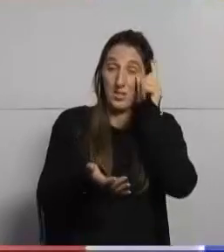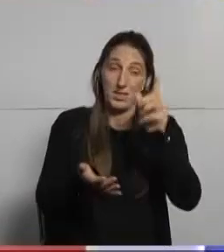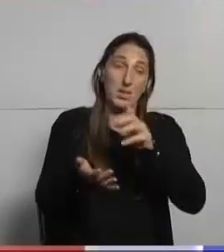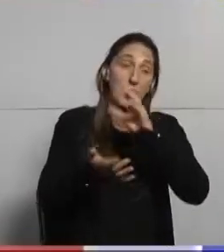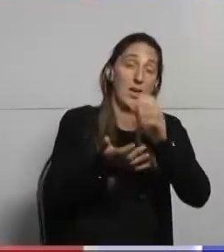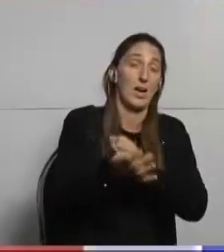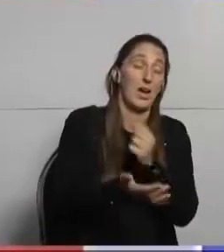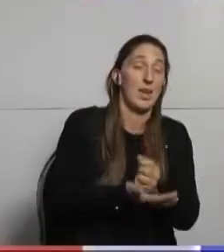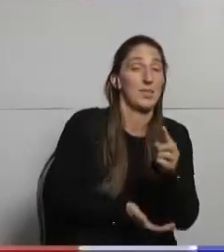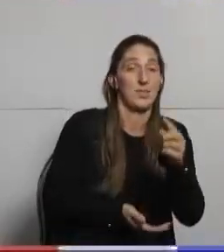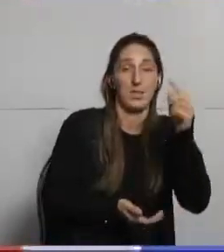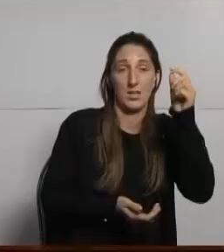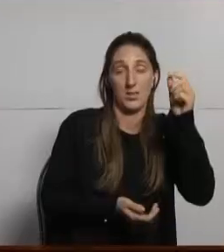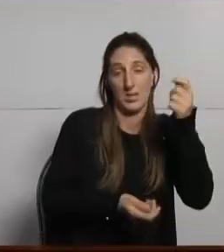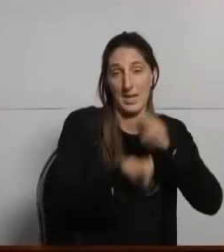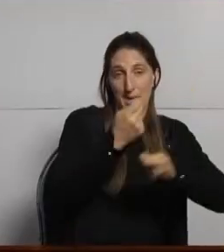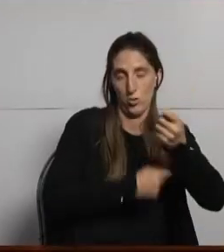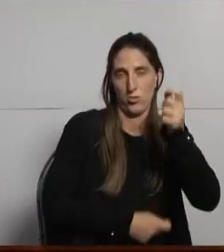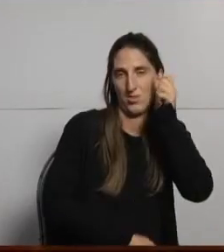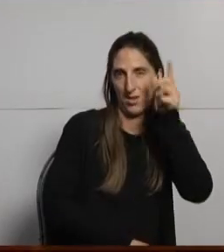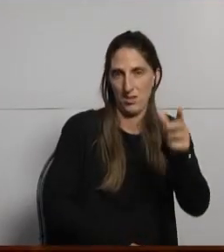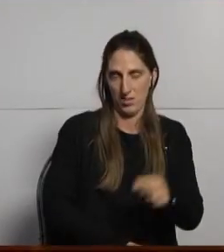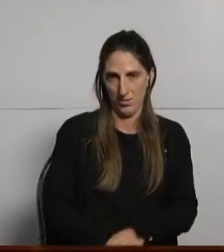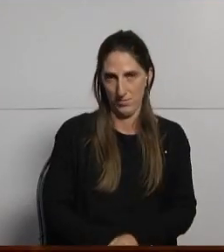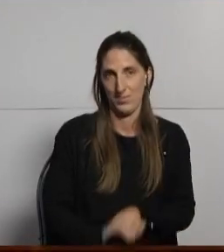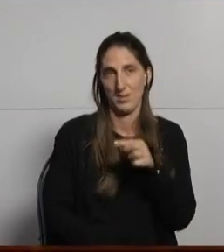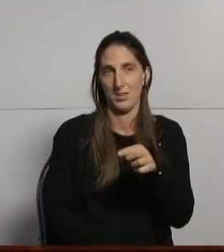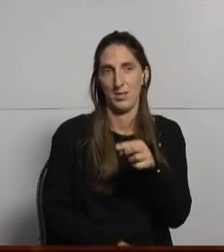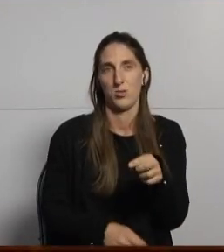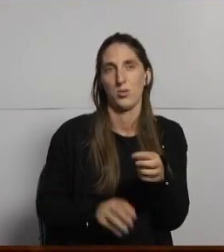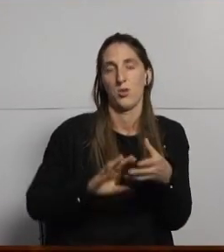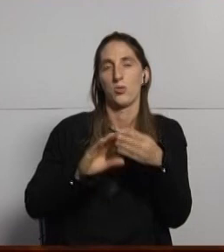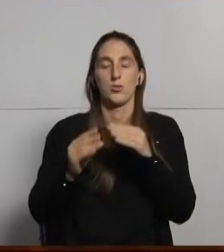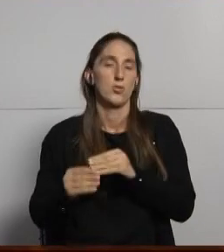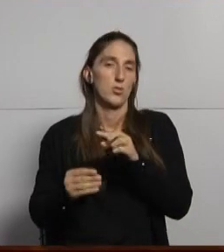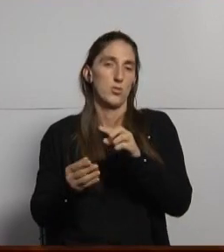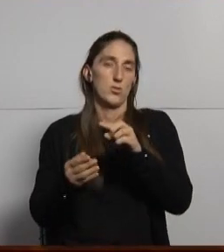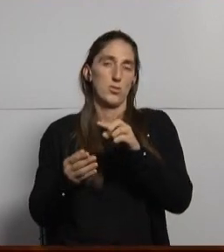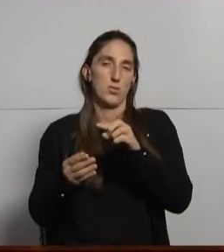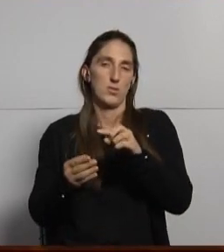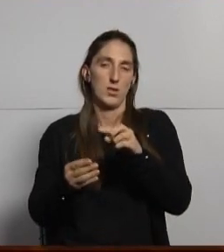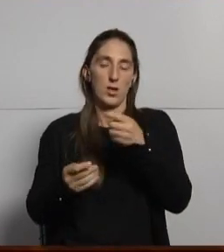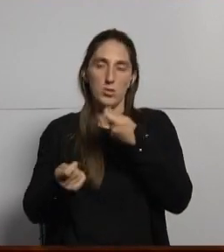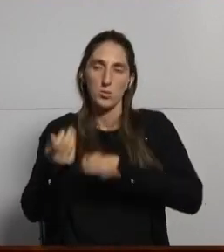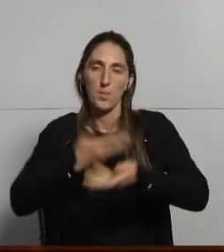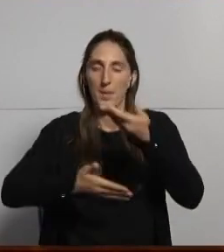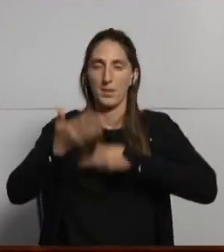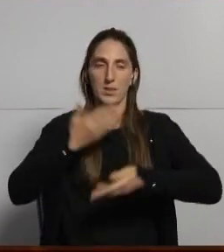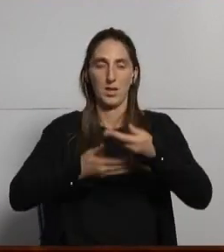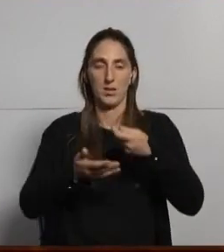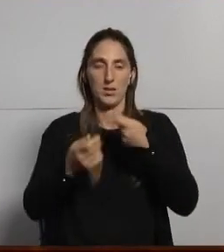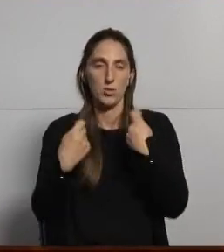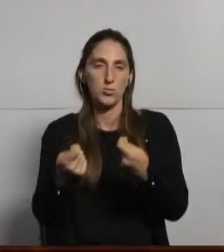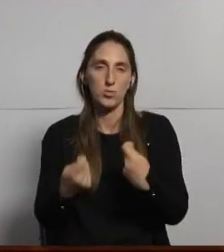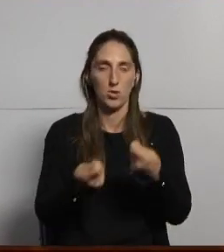Business. Eso lo que implica básicamente es ir sobre modelos de negocio de revenue share, de compartir inversiones, de compartir costos. Creo